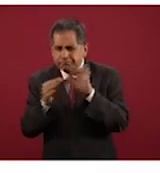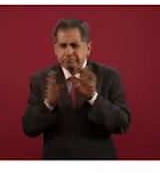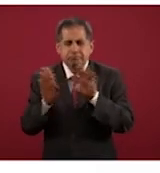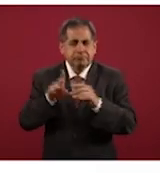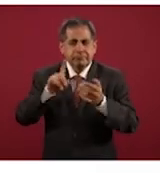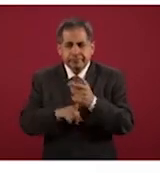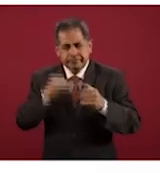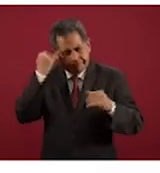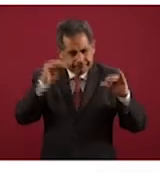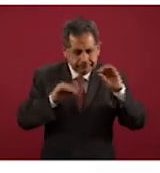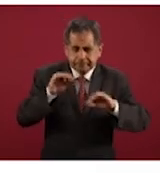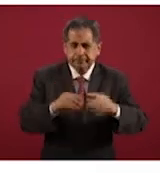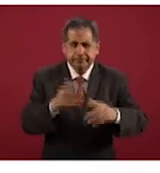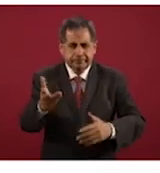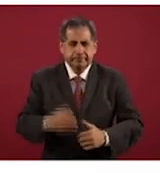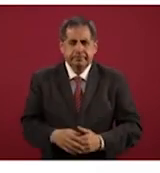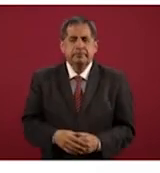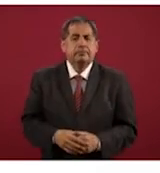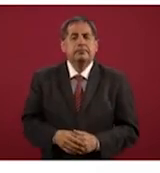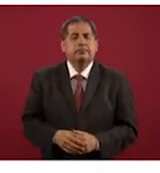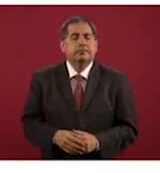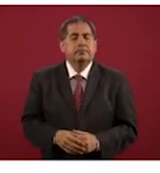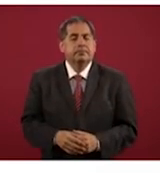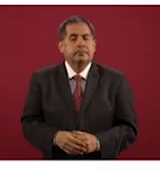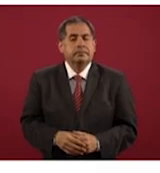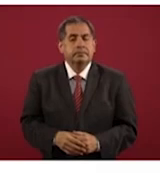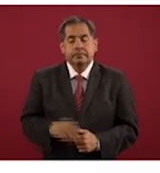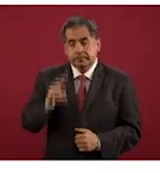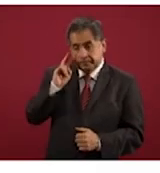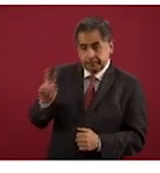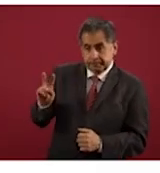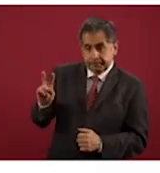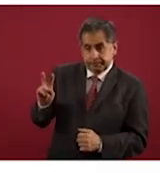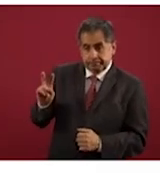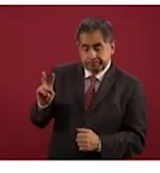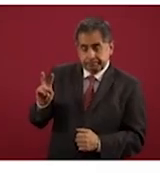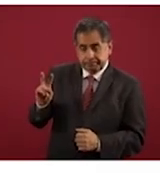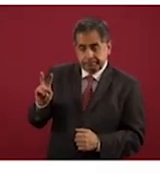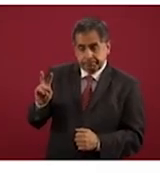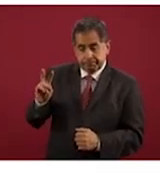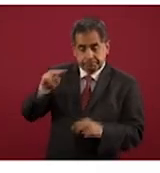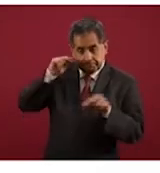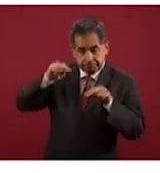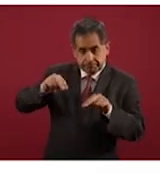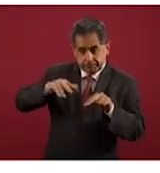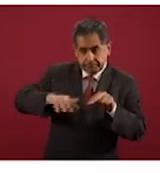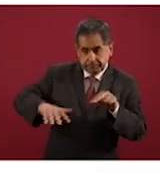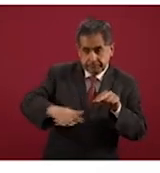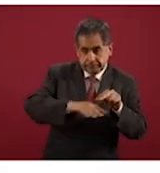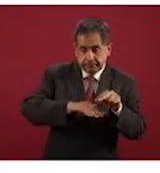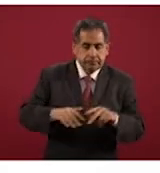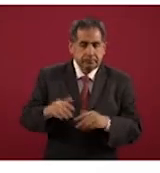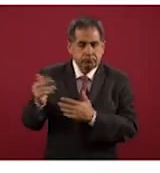construcción o químicos adelante y bueno este es un área una vista del área y sobre todo pues éste